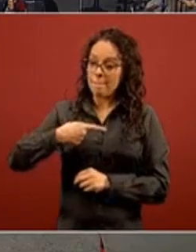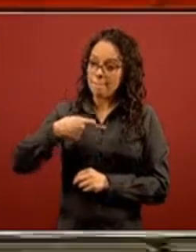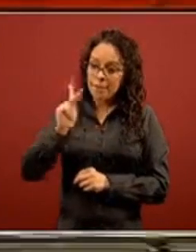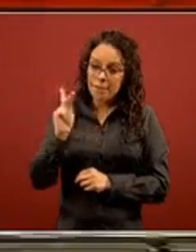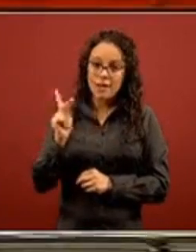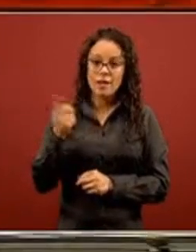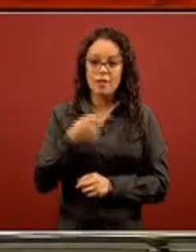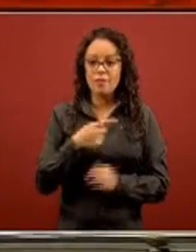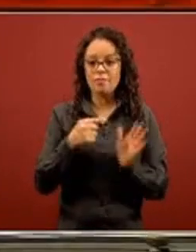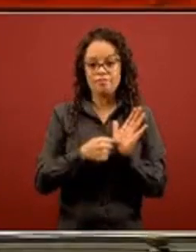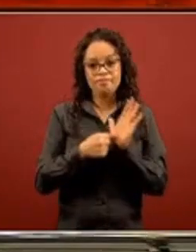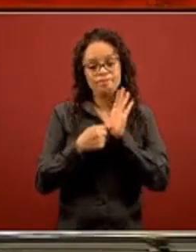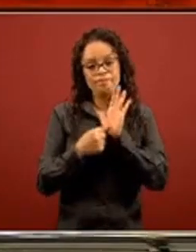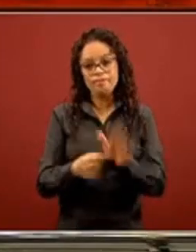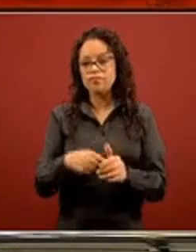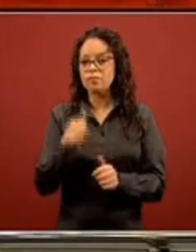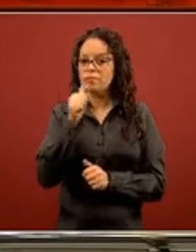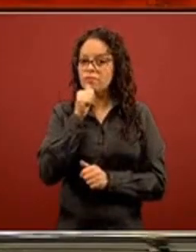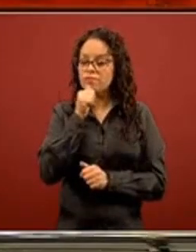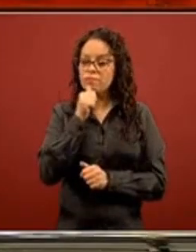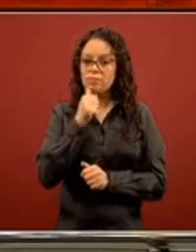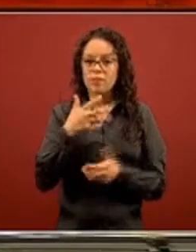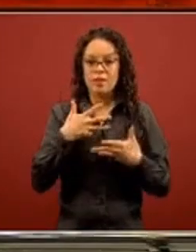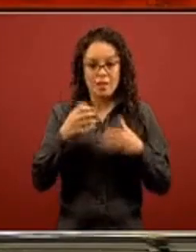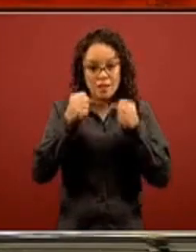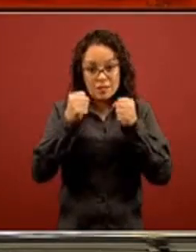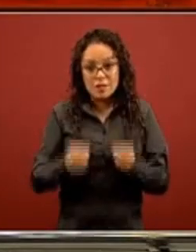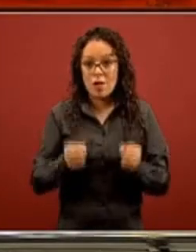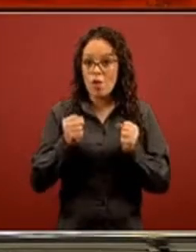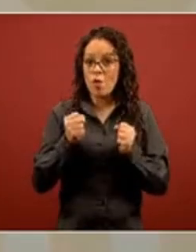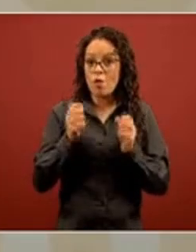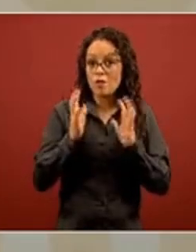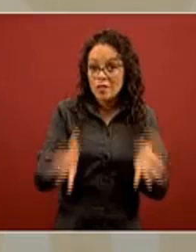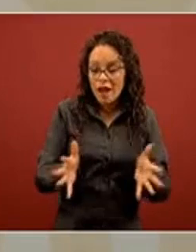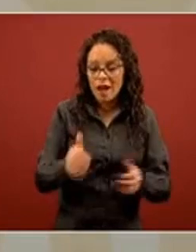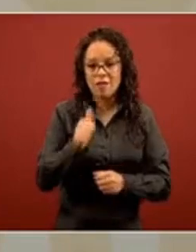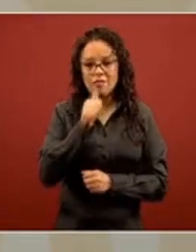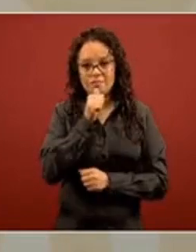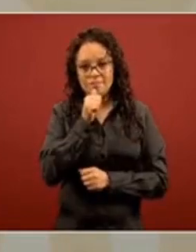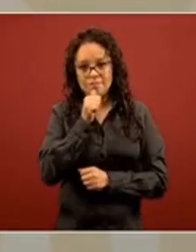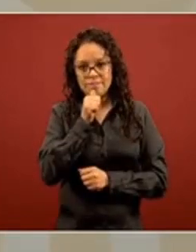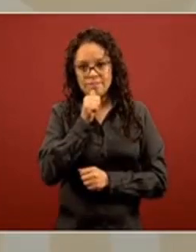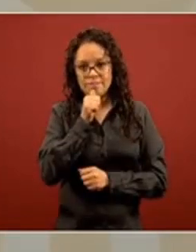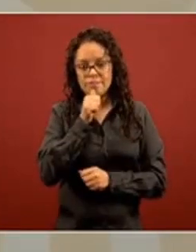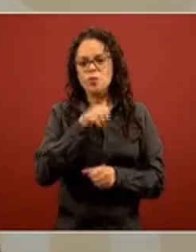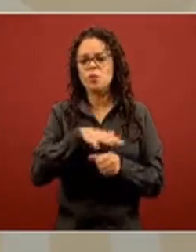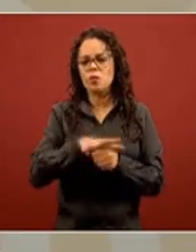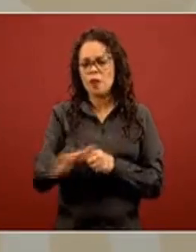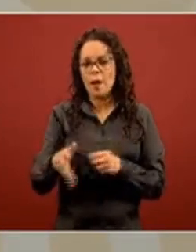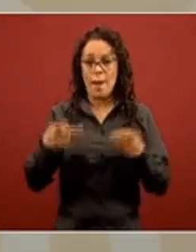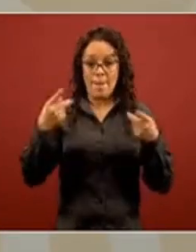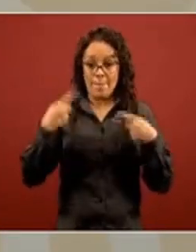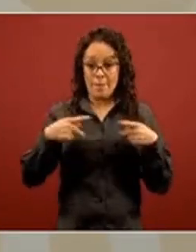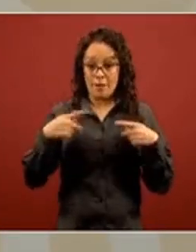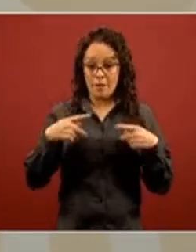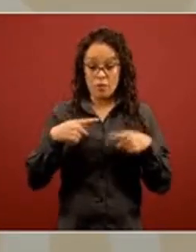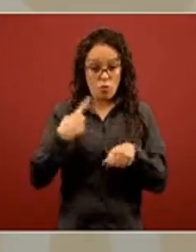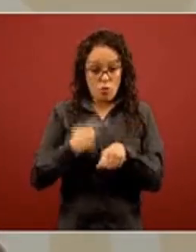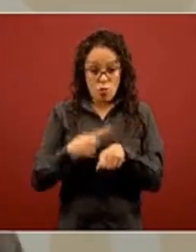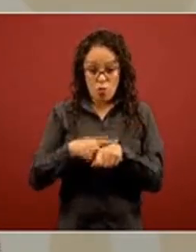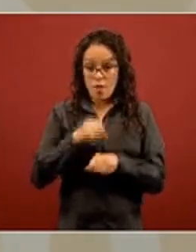es inconclusa, es que las personas que no están